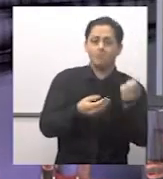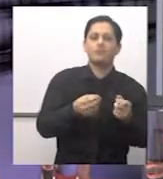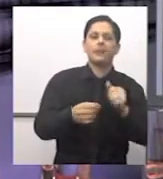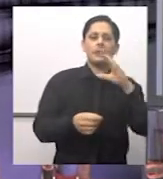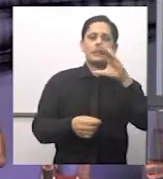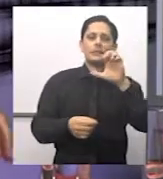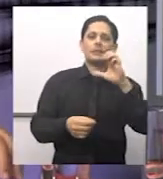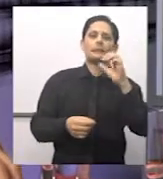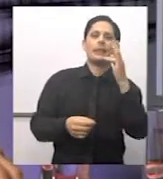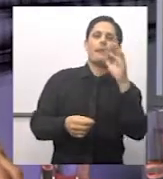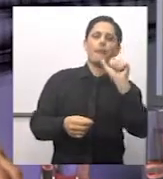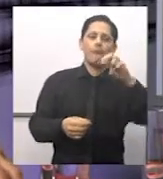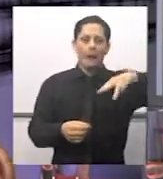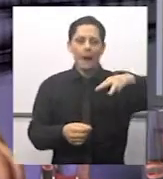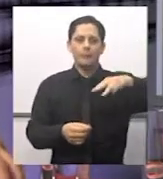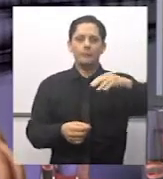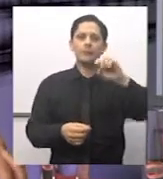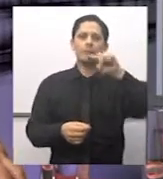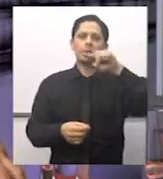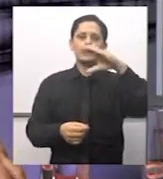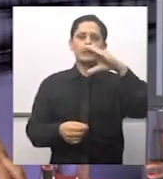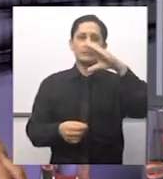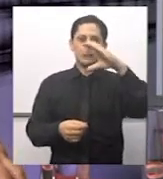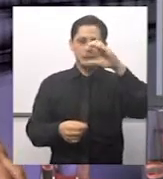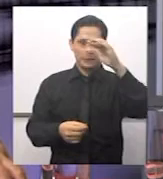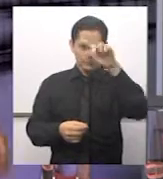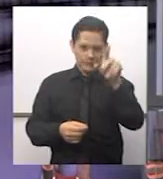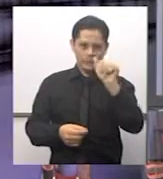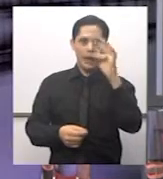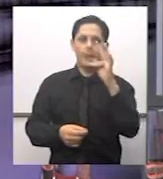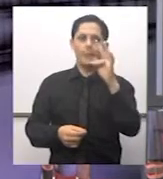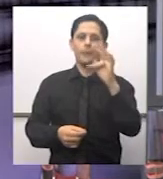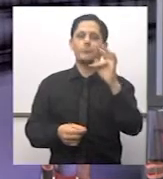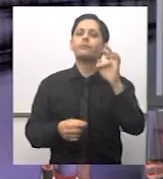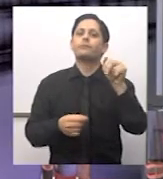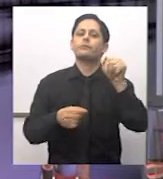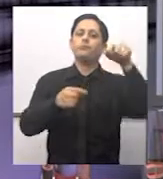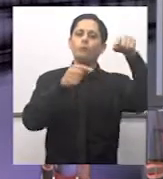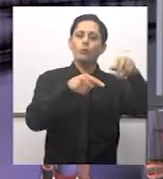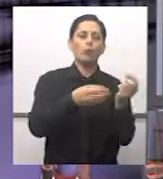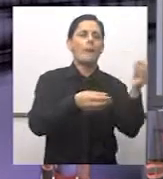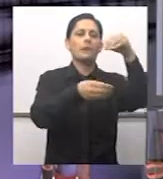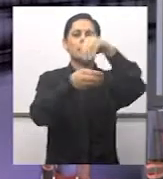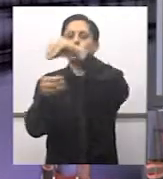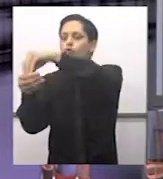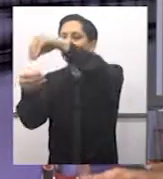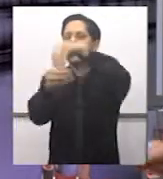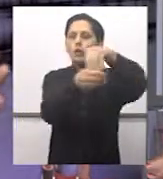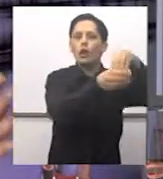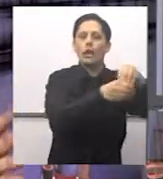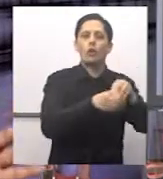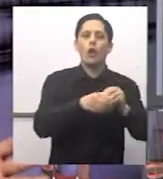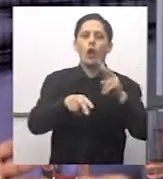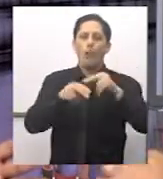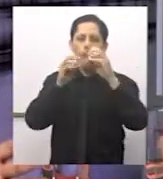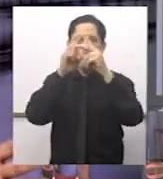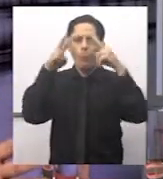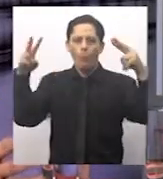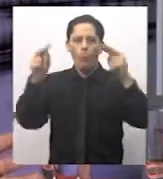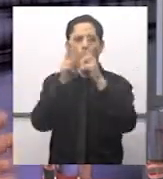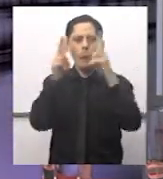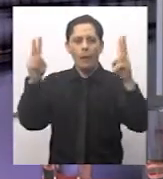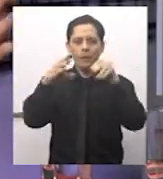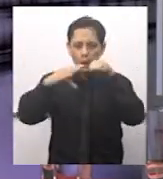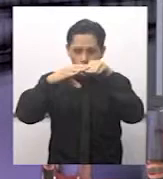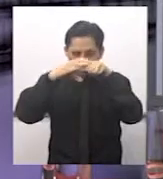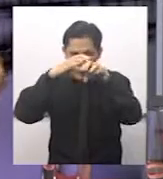hecho en la región, con una inversión en obras públicas, puentes, túneles, carreteras, que nunca se habían hecho en la